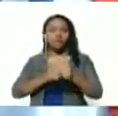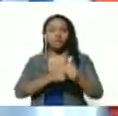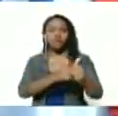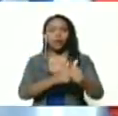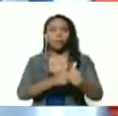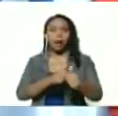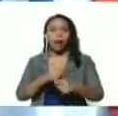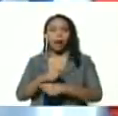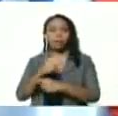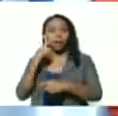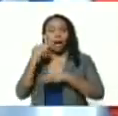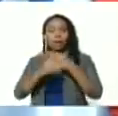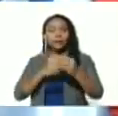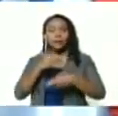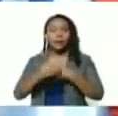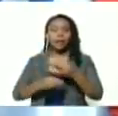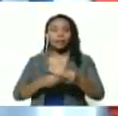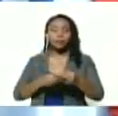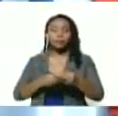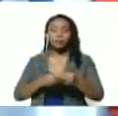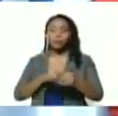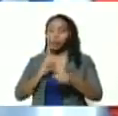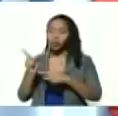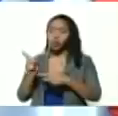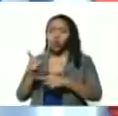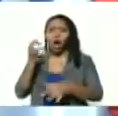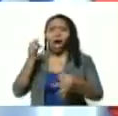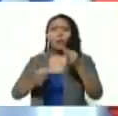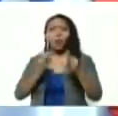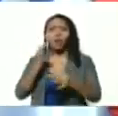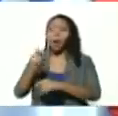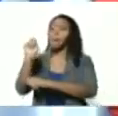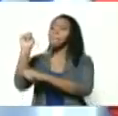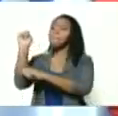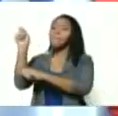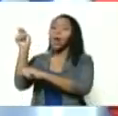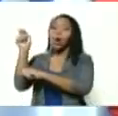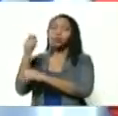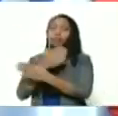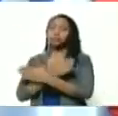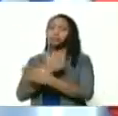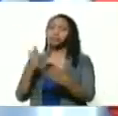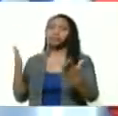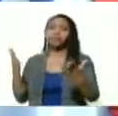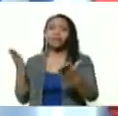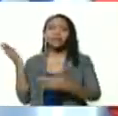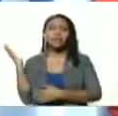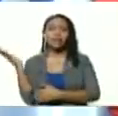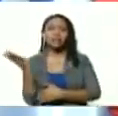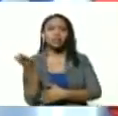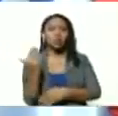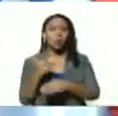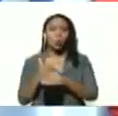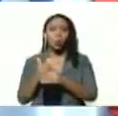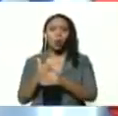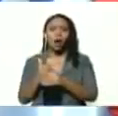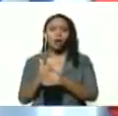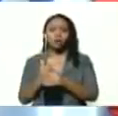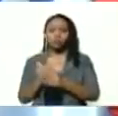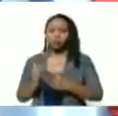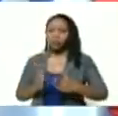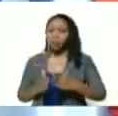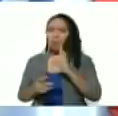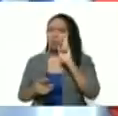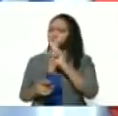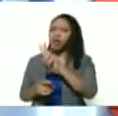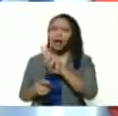para aparecer estos abogados mágicos a ofrecer servicio, y en el camino